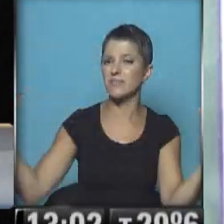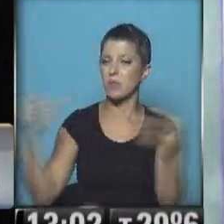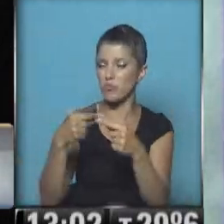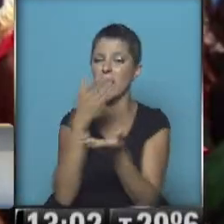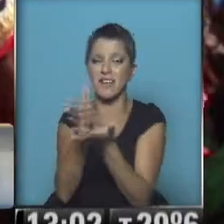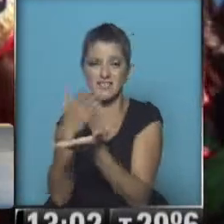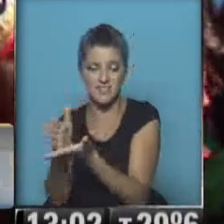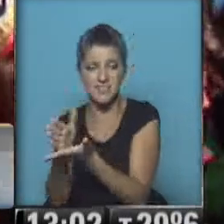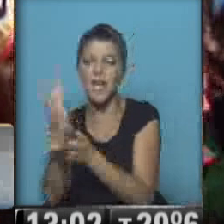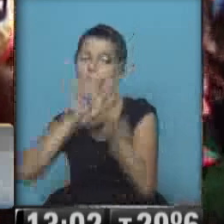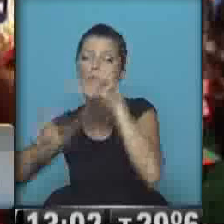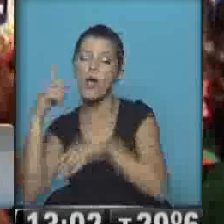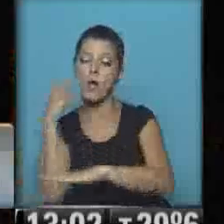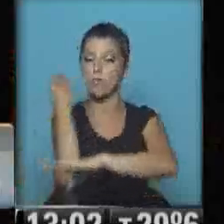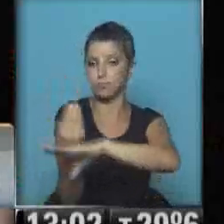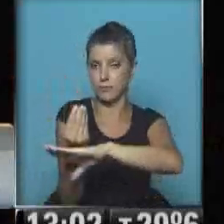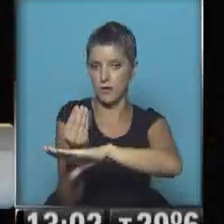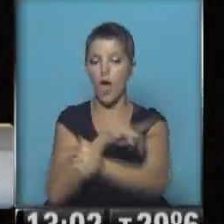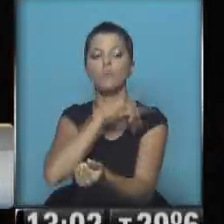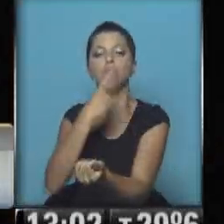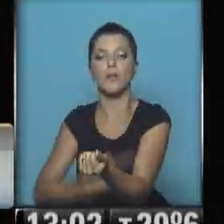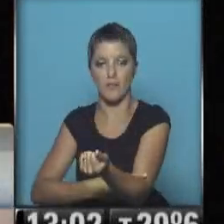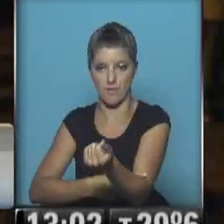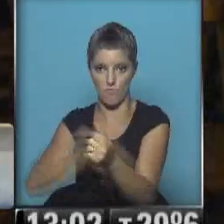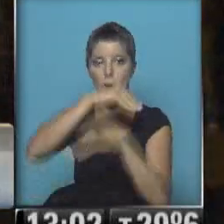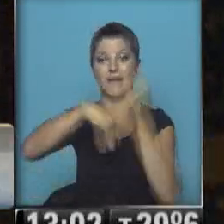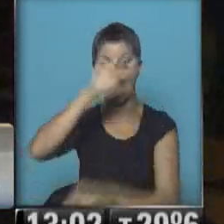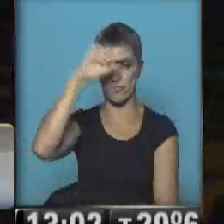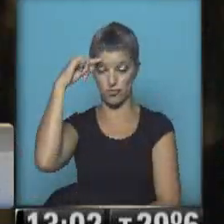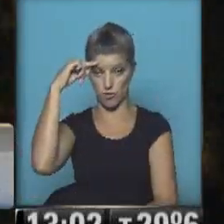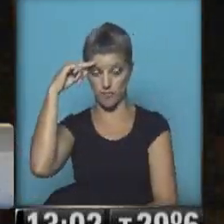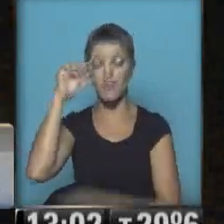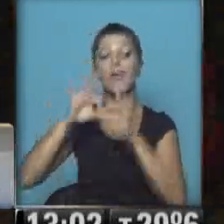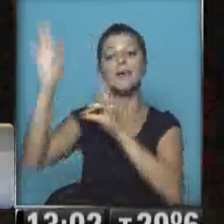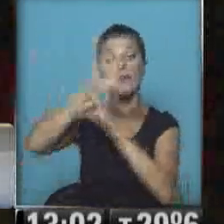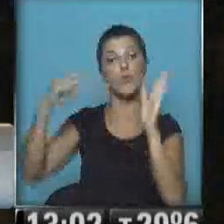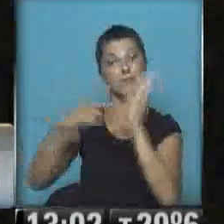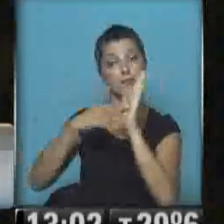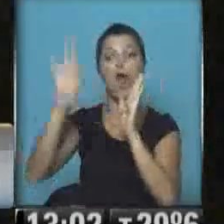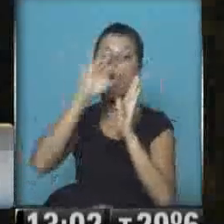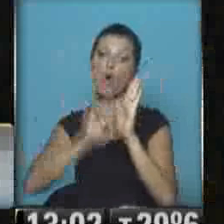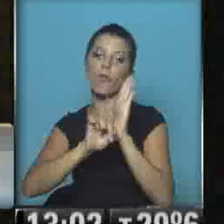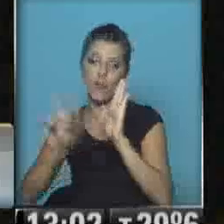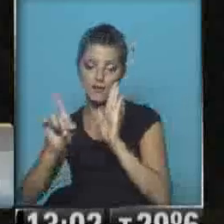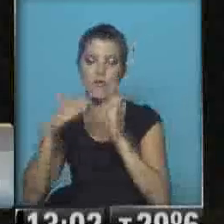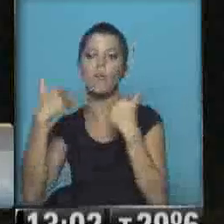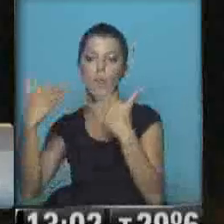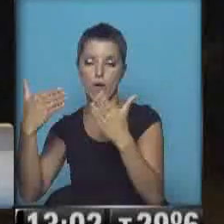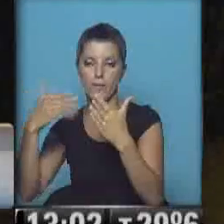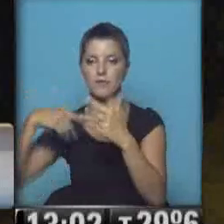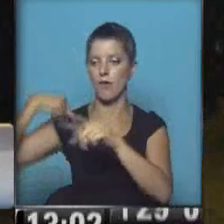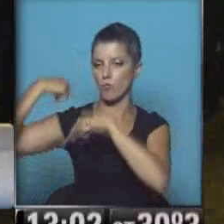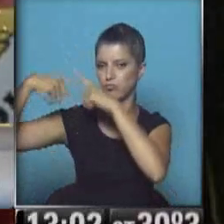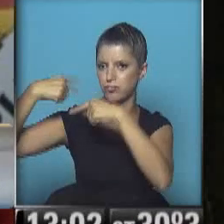que abogan por la vuelta a la autoridad, a la familia y a la nación. Y en Europa Central o del Este pueden recurrir a la herencia